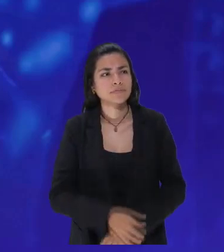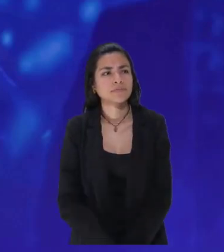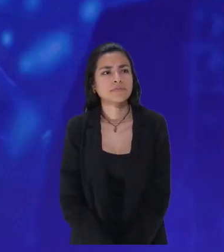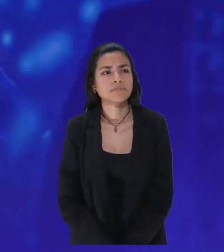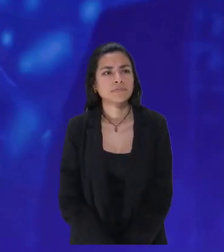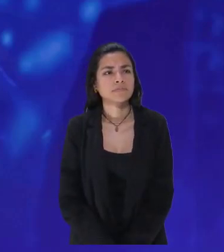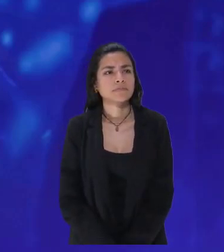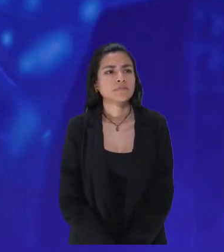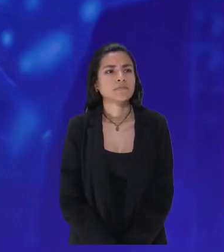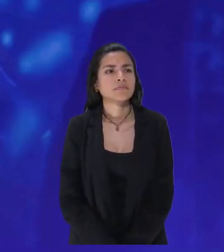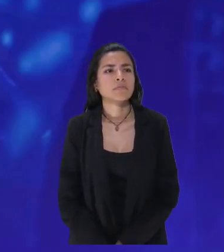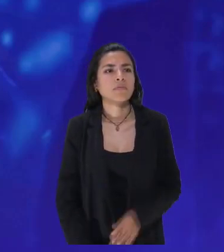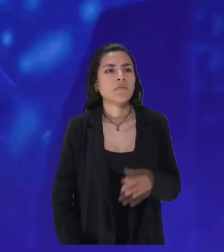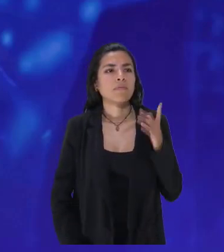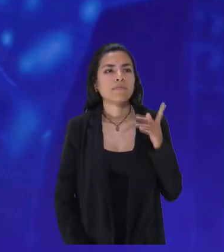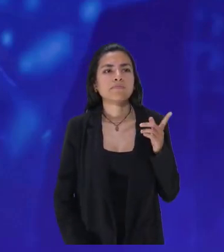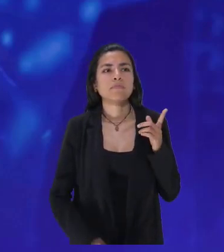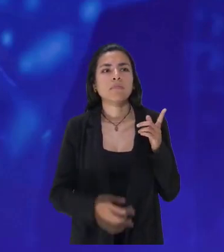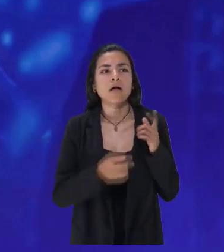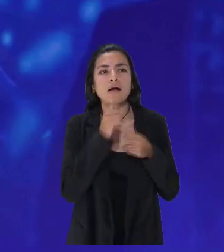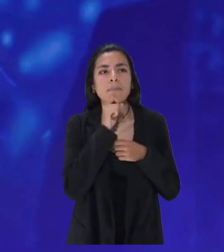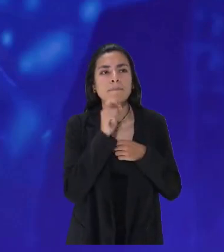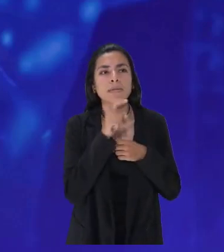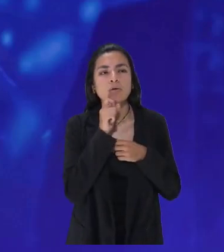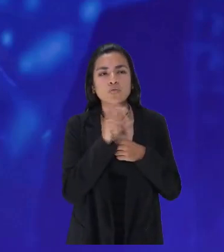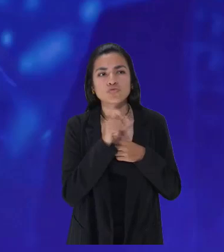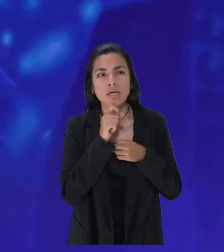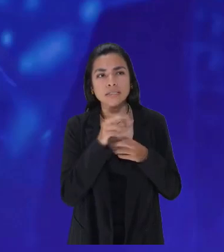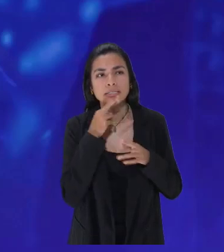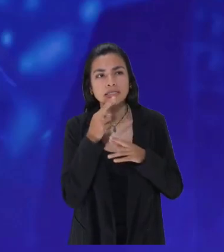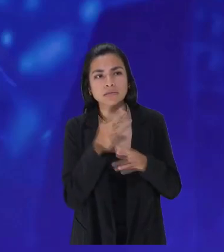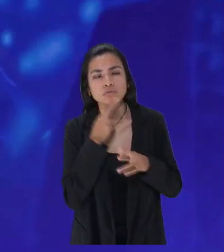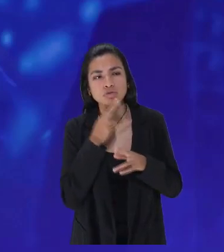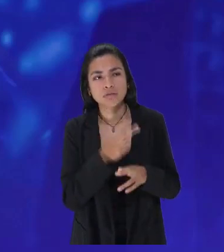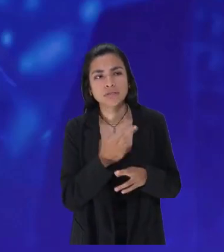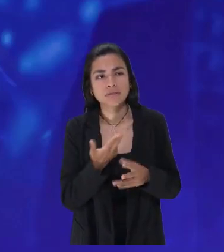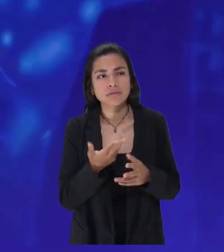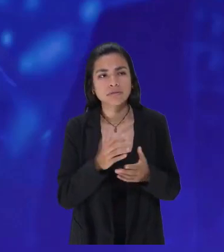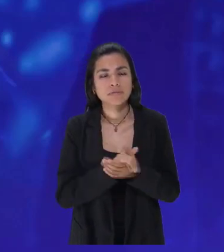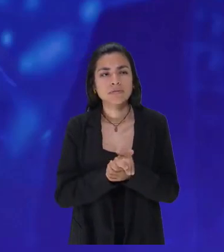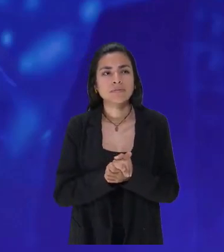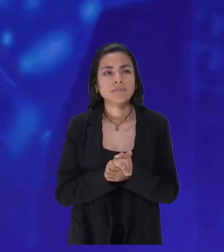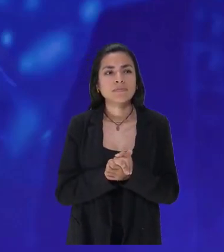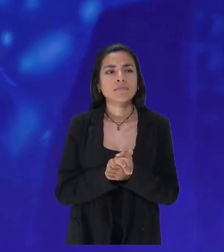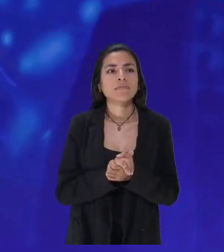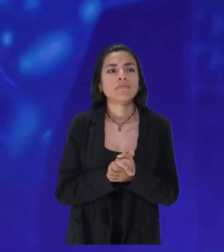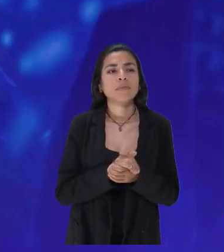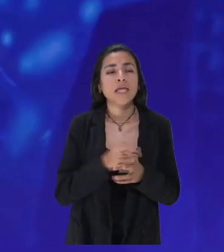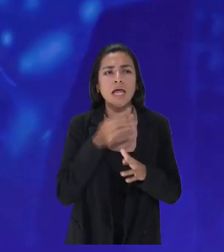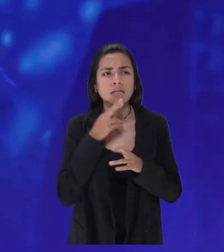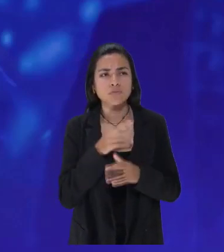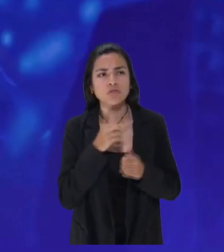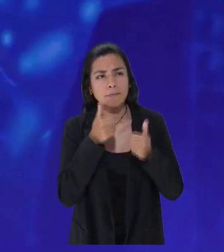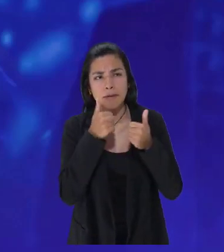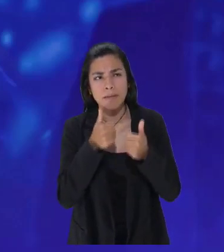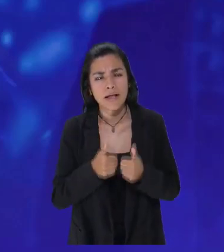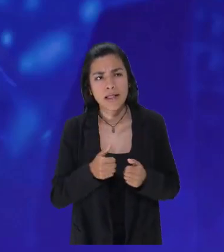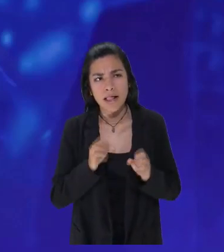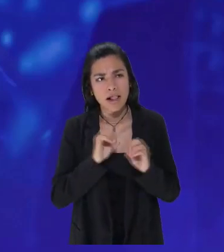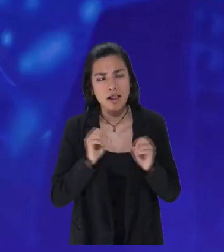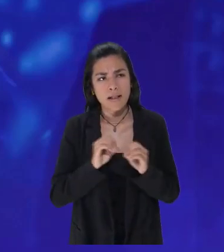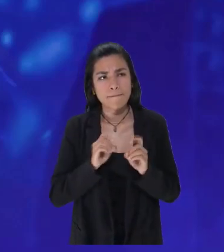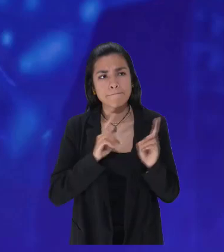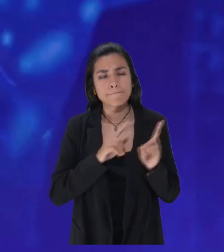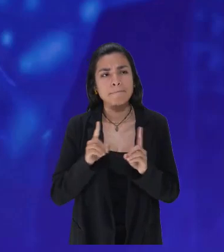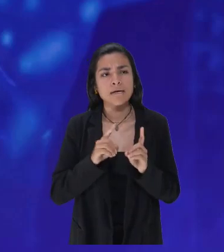a interactuar con las personas para responder unas preguntas que nos van, no tengo que responderlas bien, pero por lo menos me va colocando un concepto de